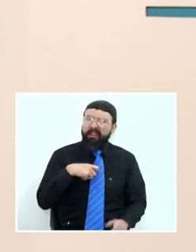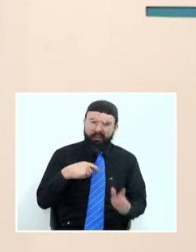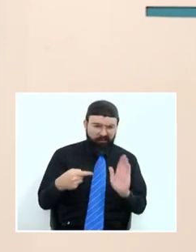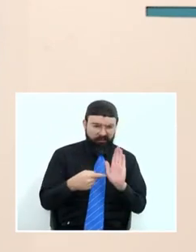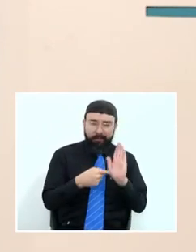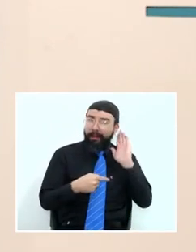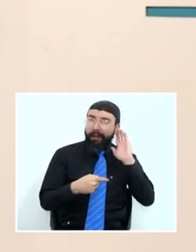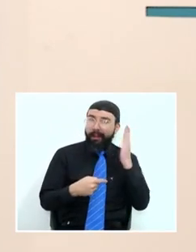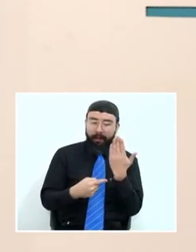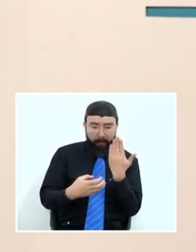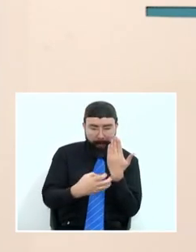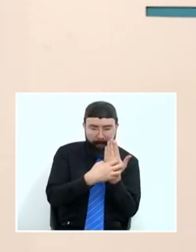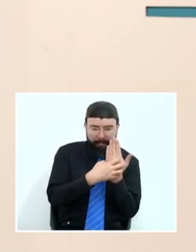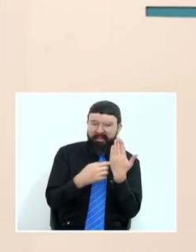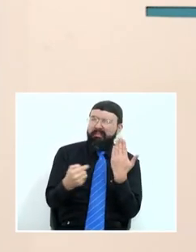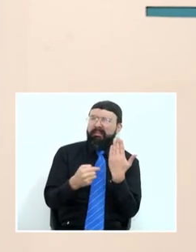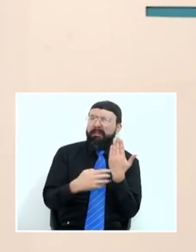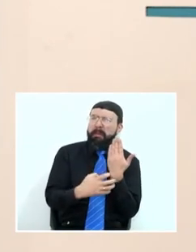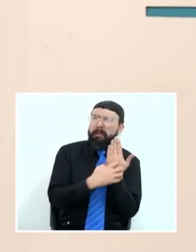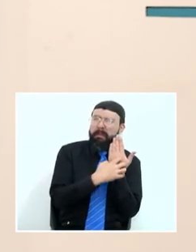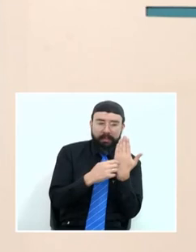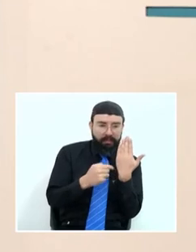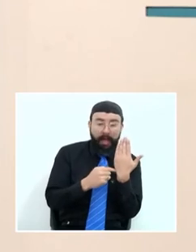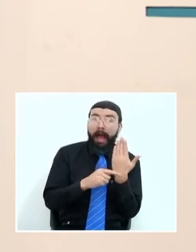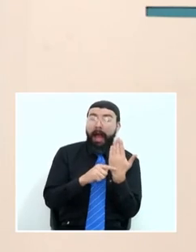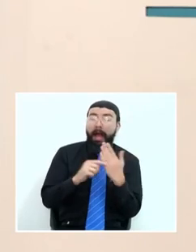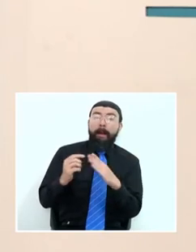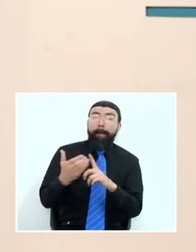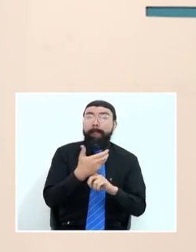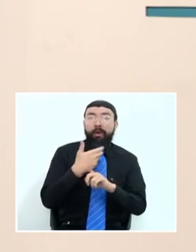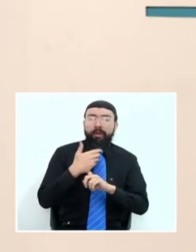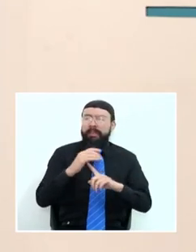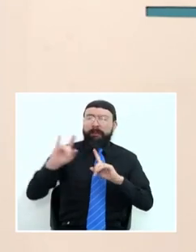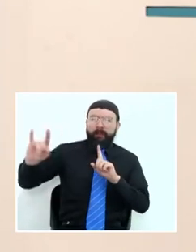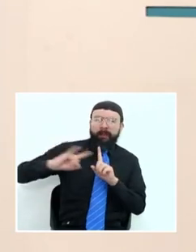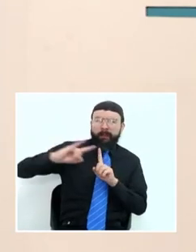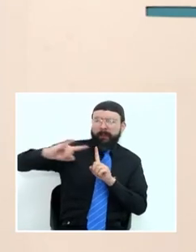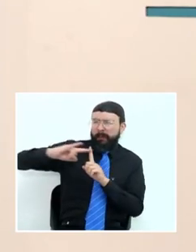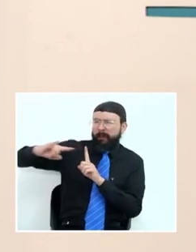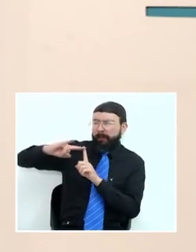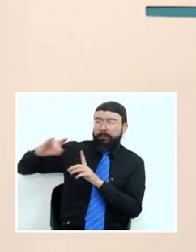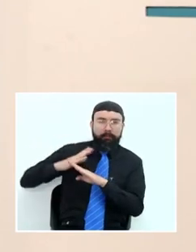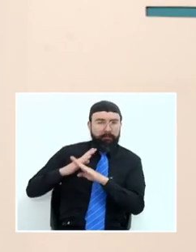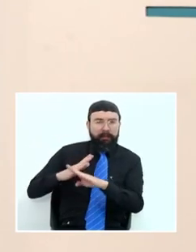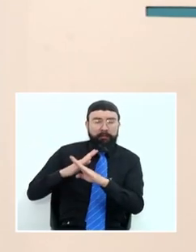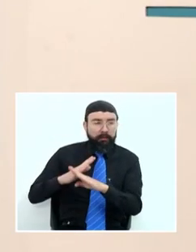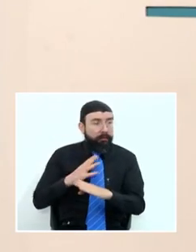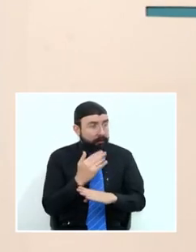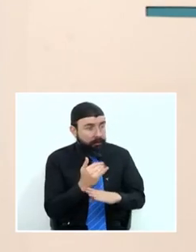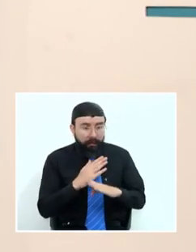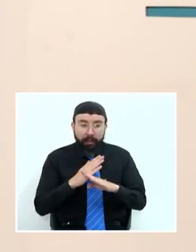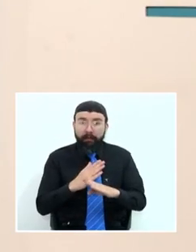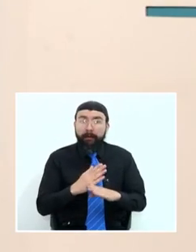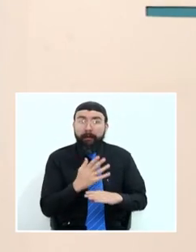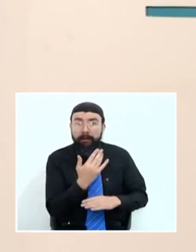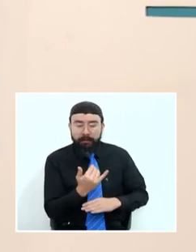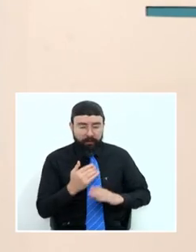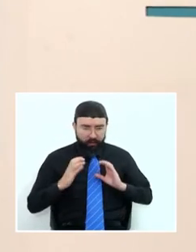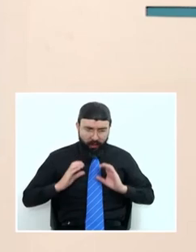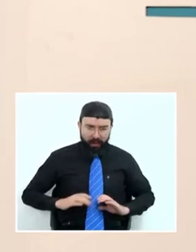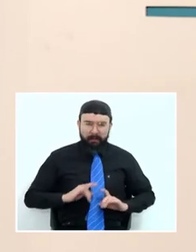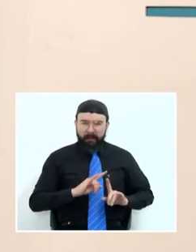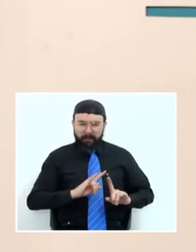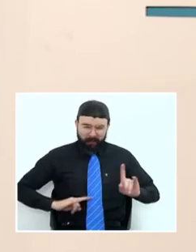casualmente son unos protectores de radiaciones para evitar que nuestro organismo esté